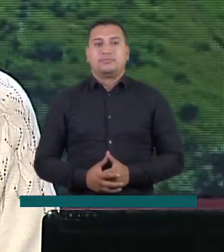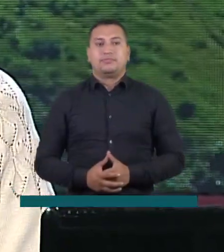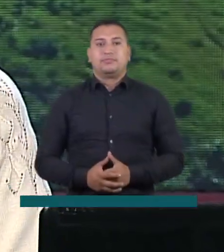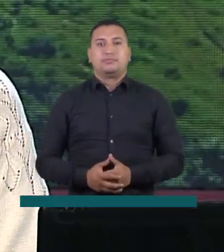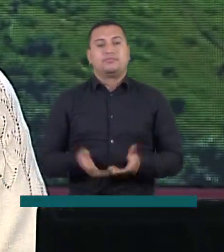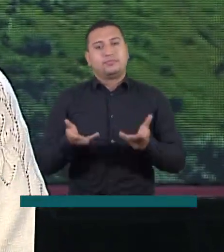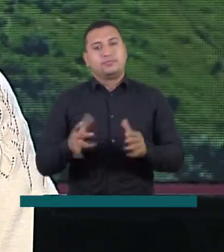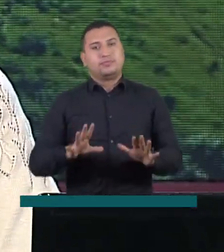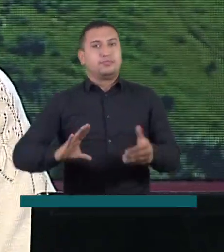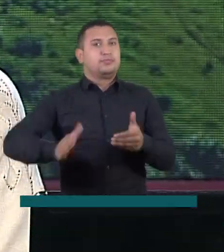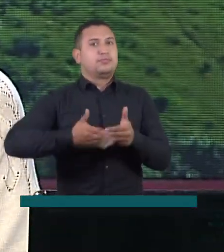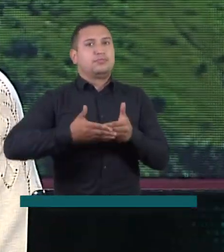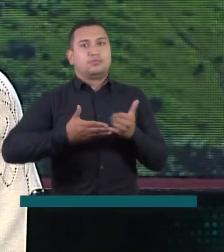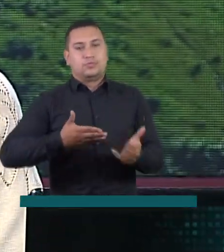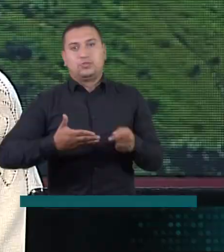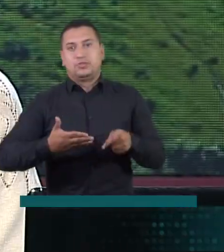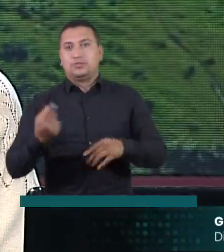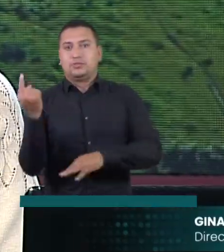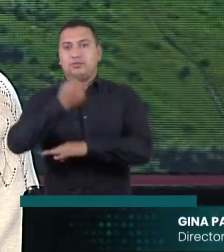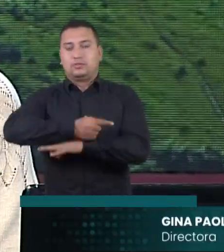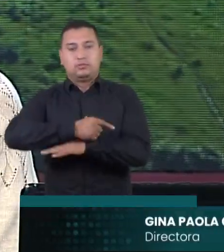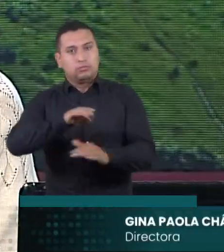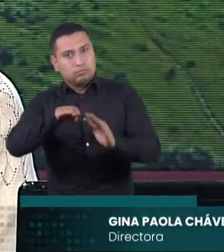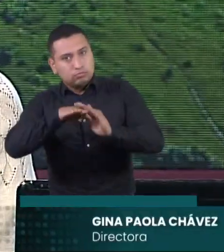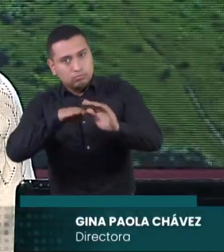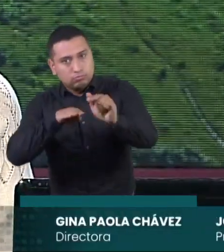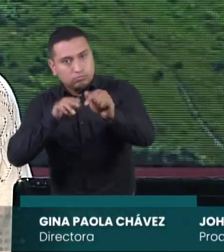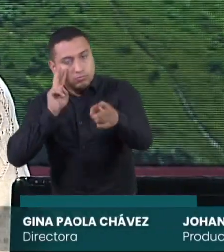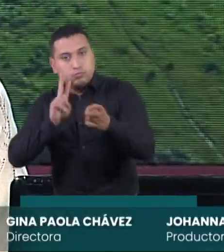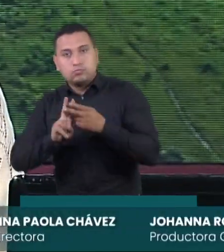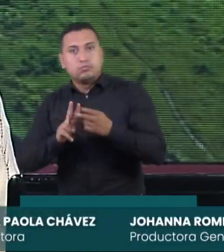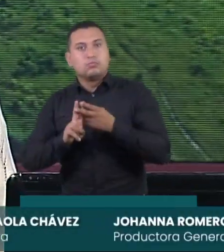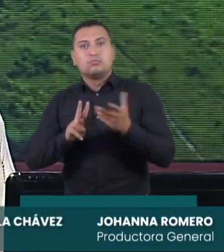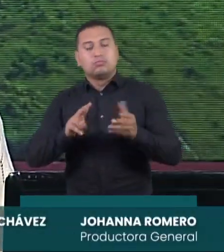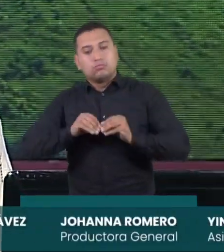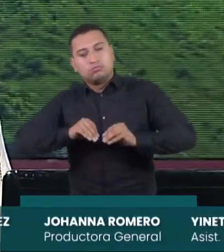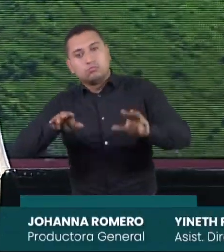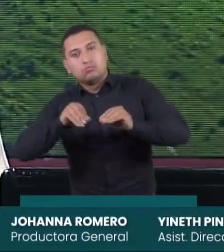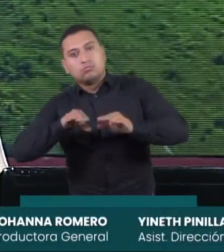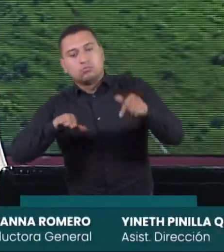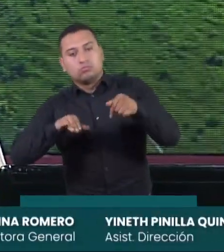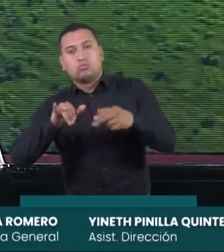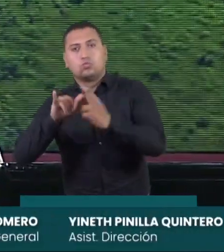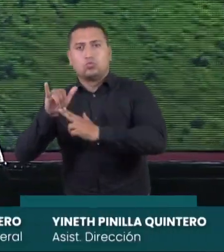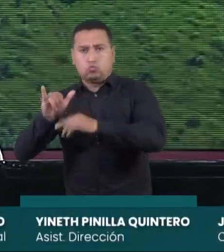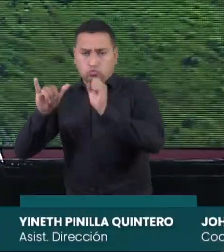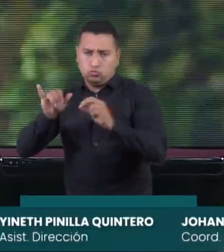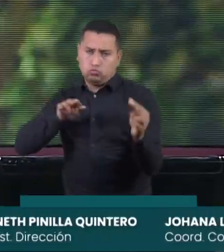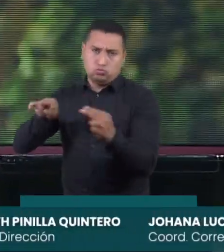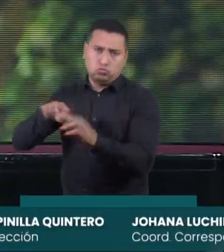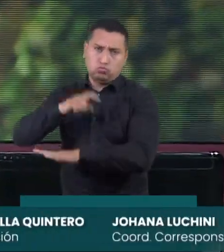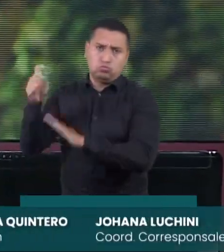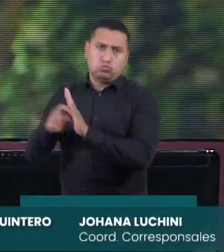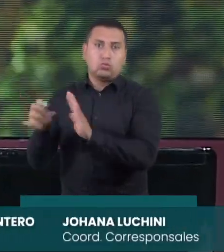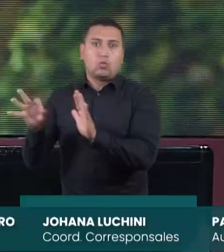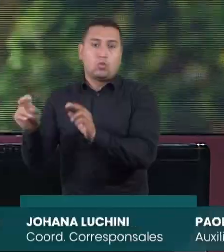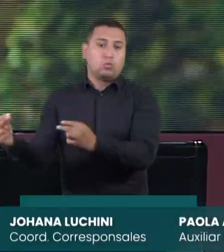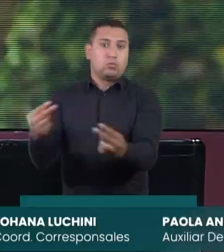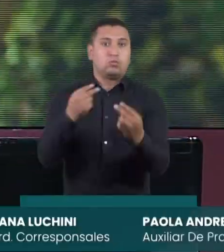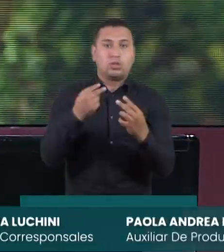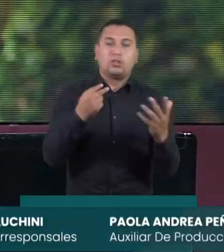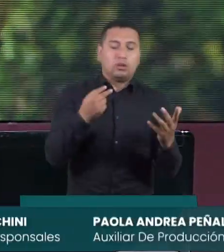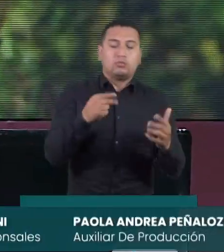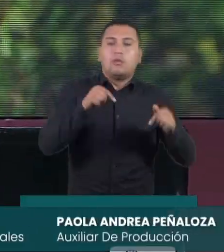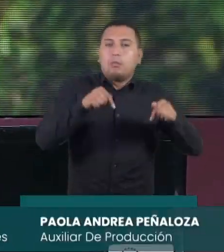Llegamos al final de la emisión, pero los invitamos a conocer todas nuestras emisiones en nuestro canal de YouTube, Enlace 13. También a que nos cuenten lo que